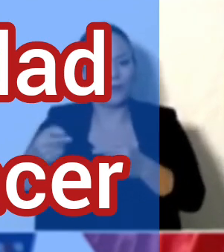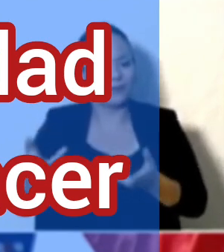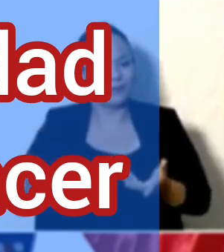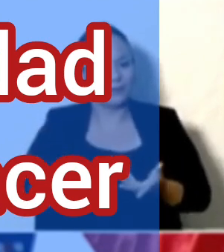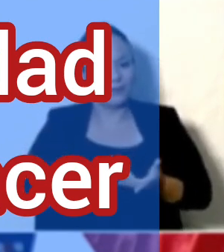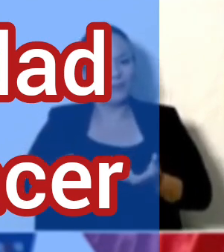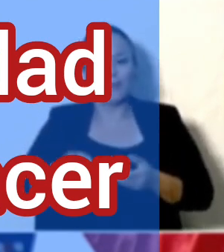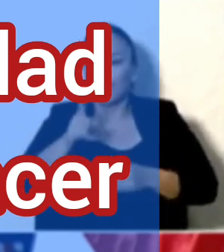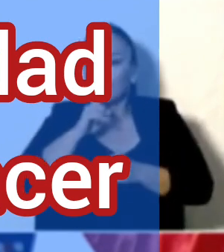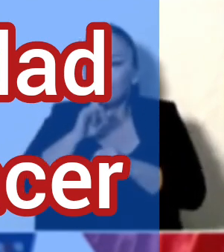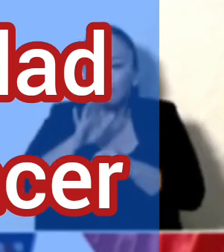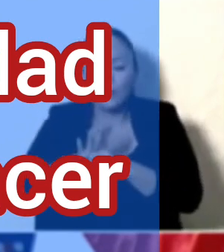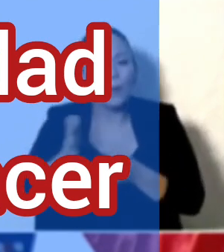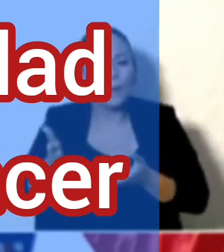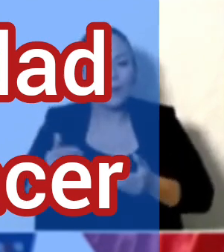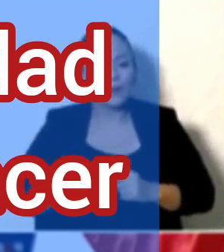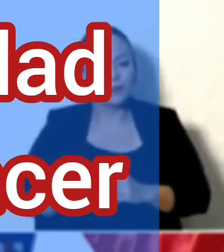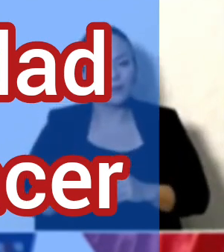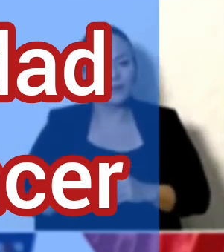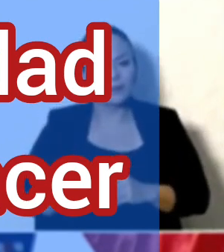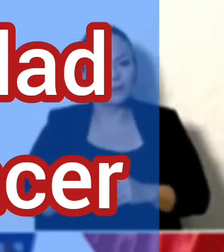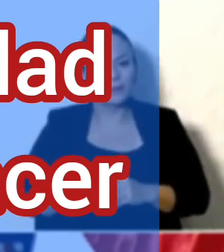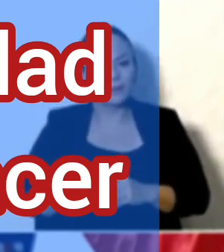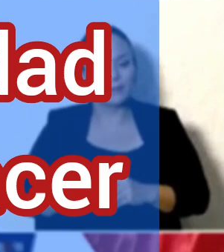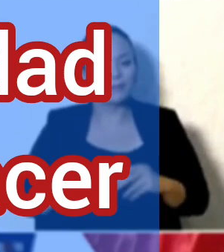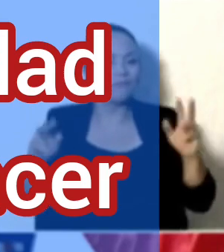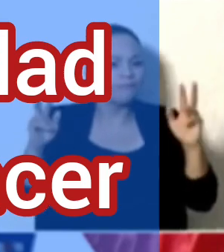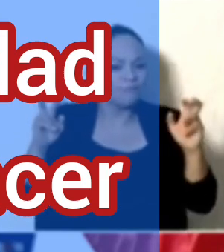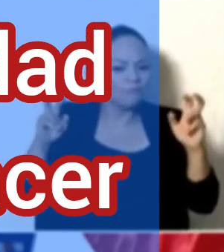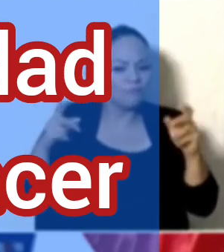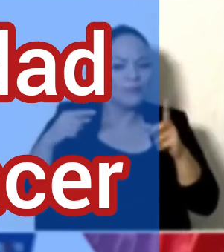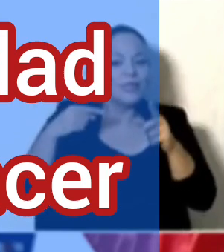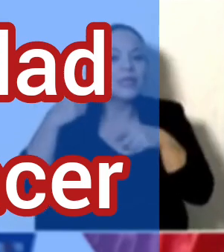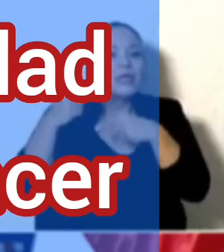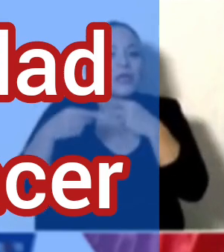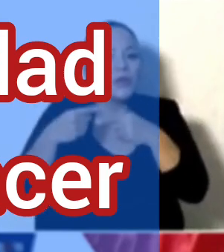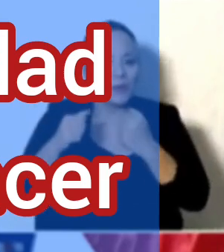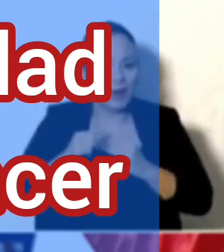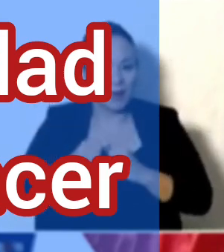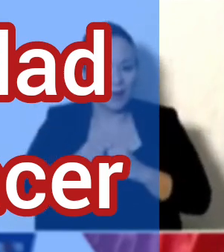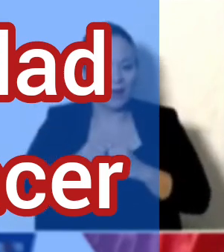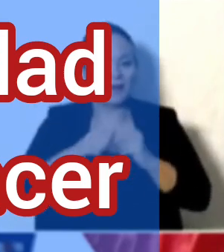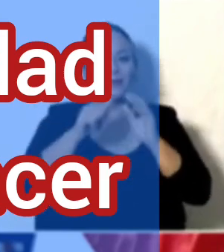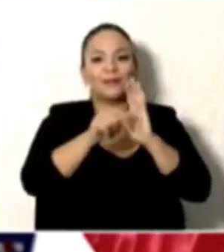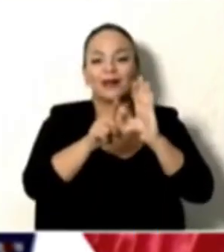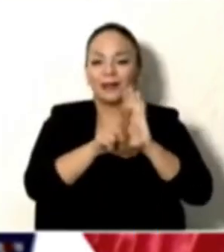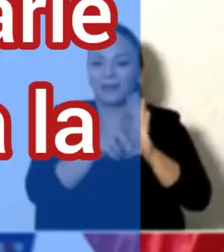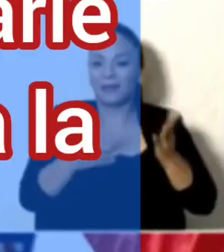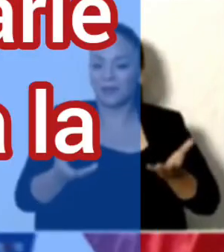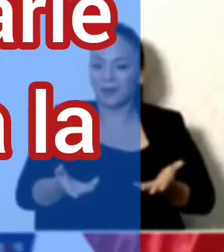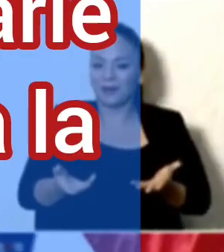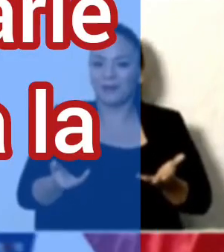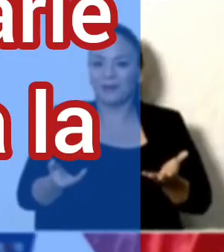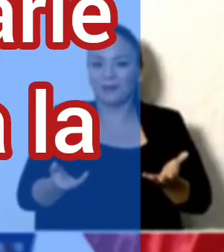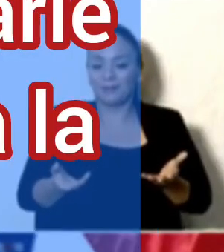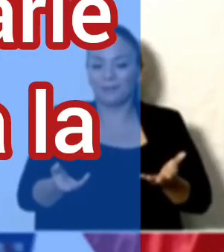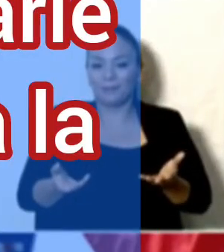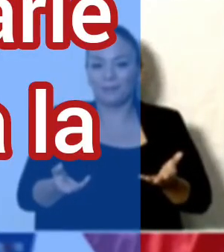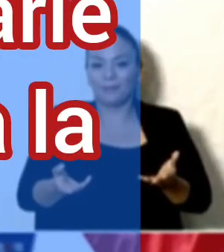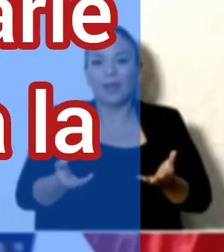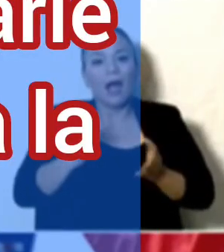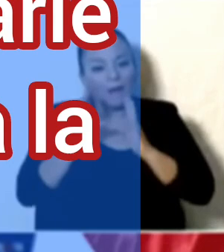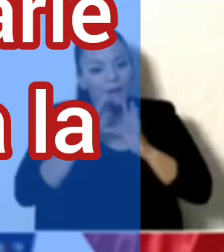y haciendo promesas de lo que iba a ser la Asamblea Legislativa, hablemos de respeto a la división